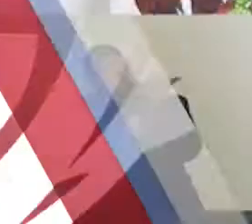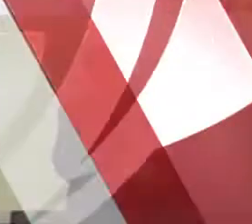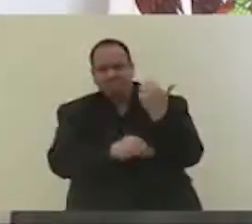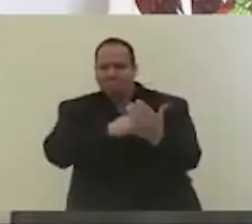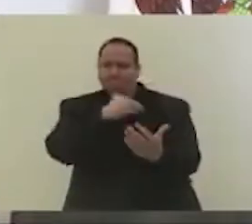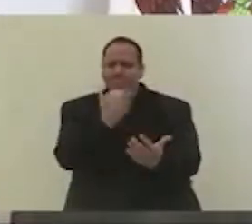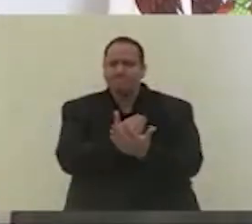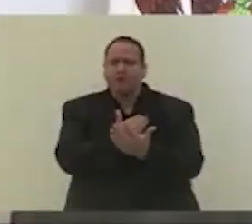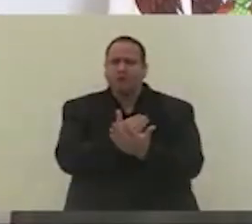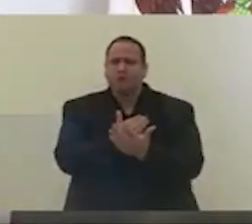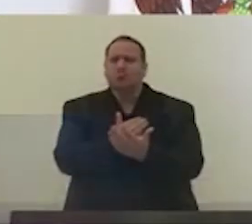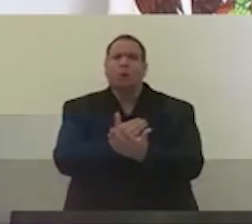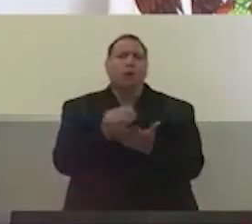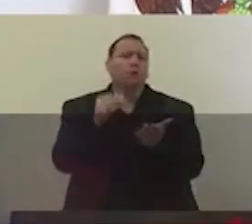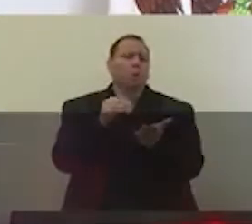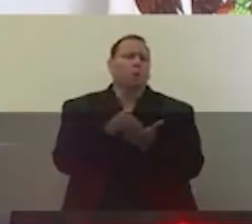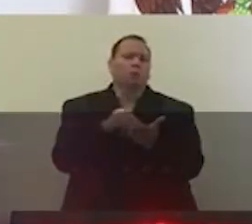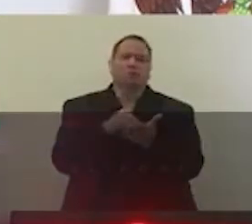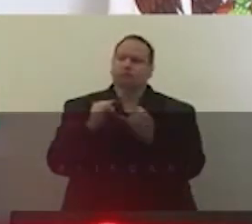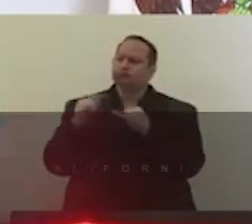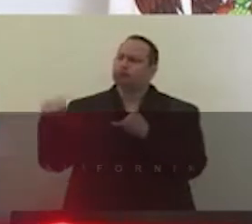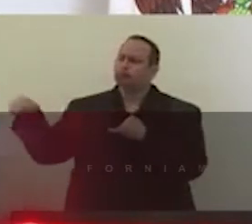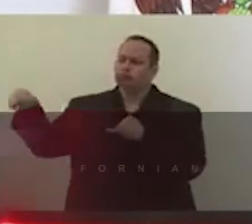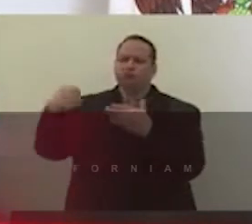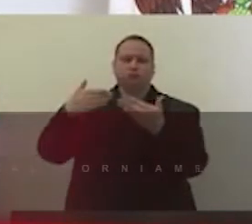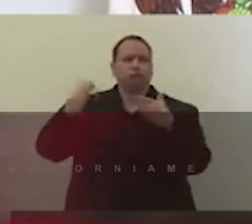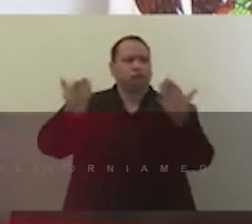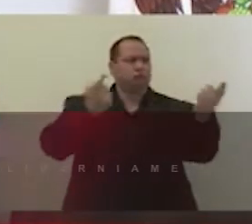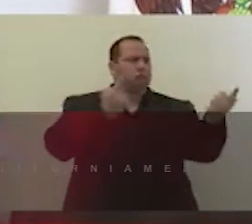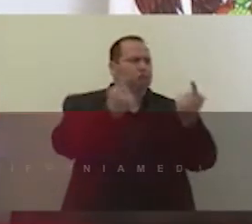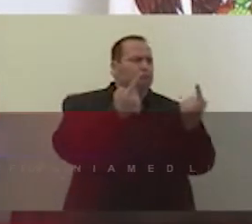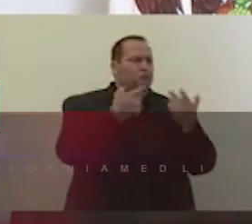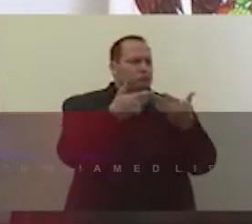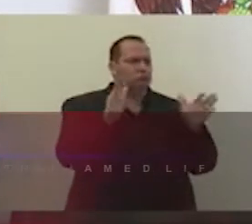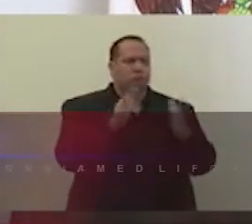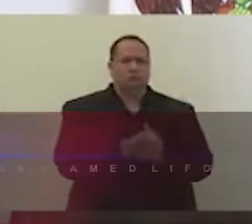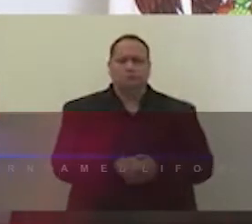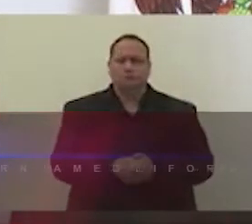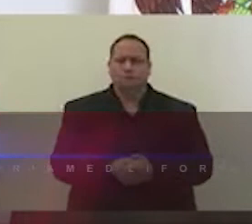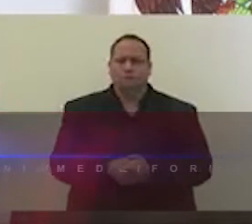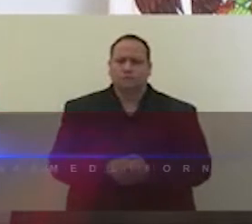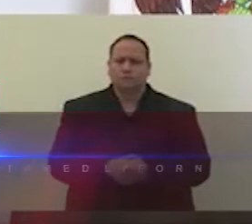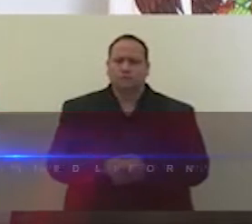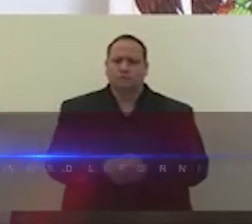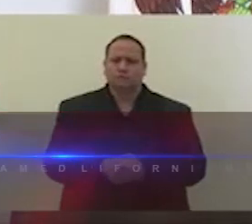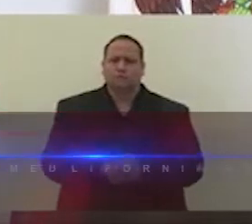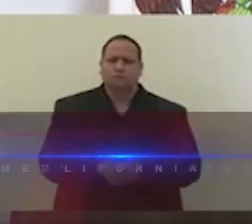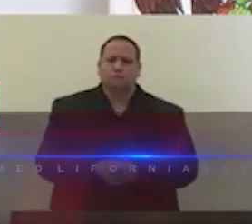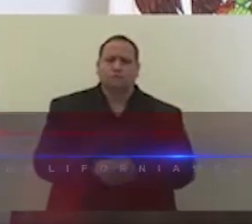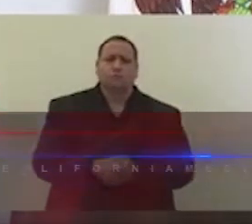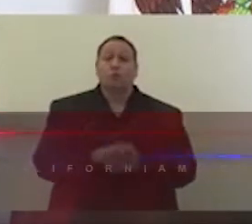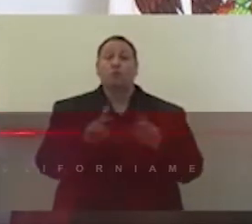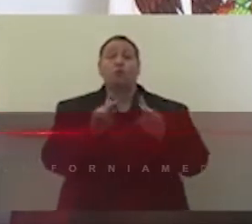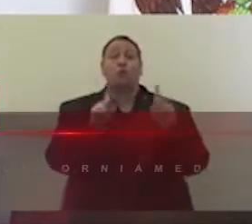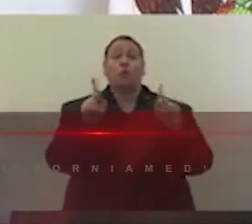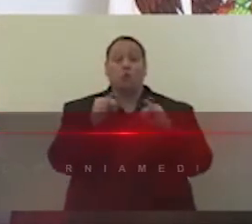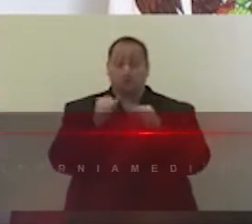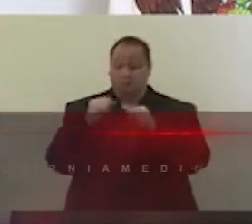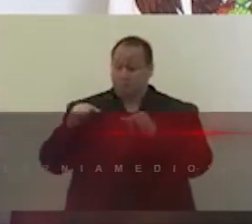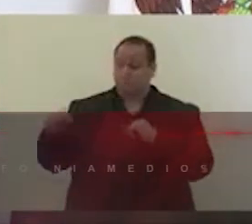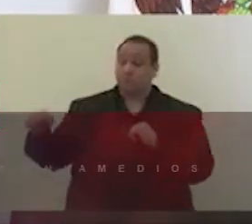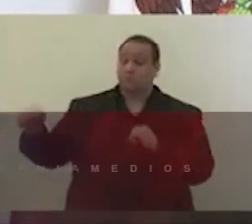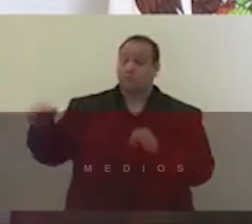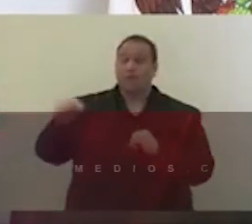habilitado. Hemos tenido vigente el programa en las instituciones de salud de Baja California. Están en todas las instituciones, pero en